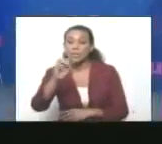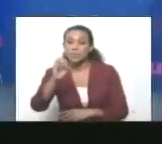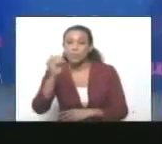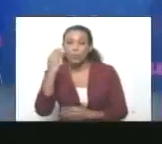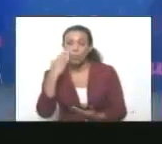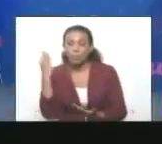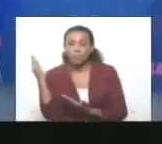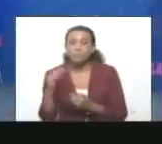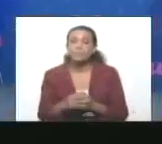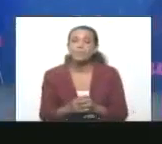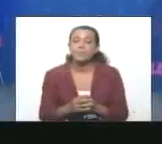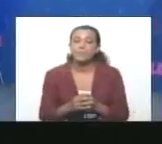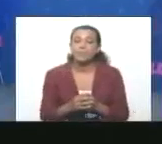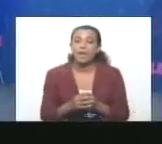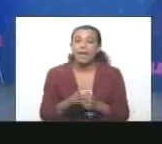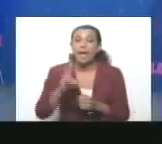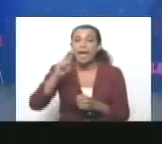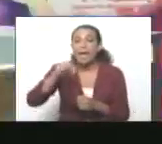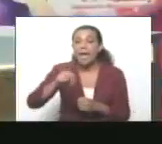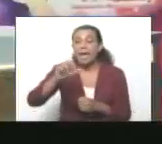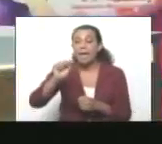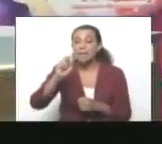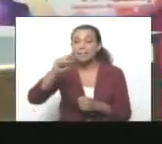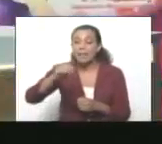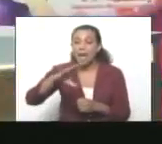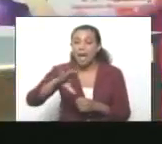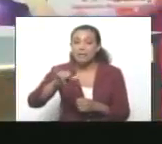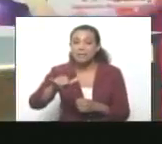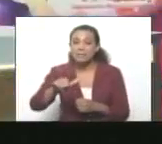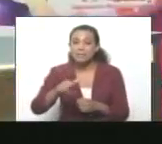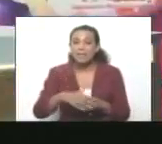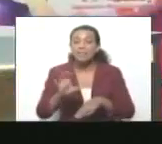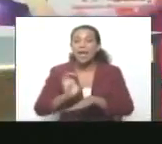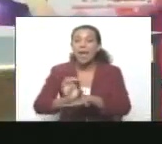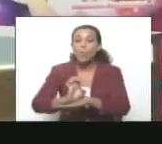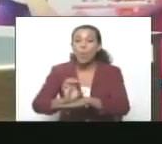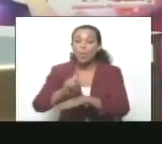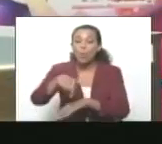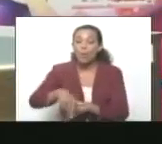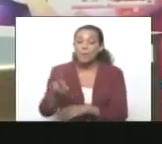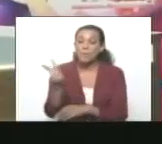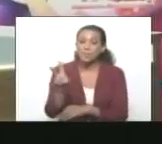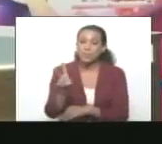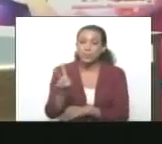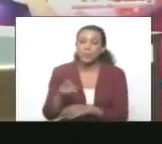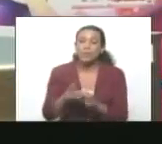UNESCO. Nancy María Díaz, representante de Ecuador, Bolivia y Venezuela en la UNESCO.